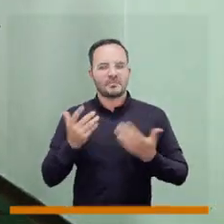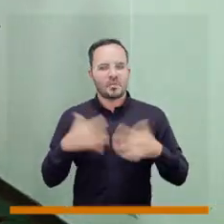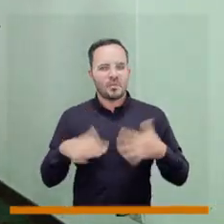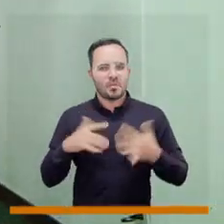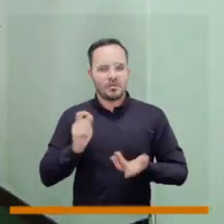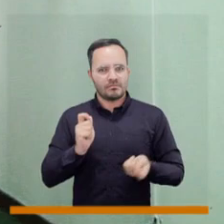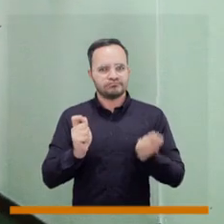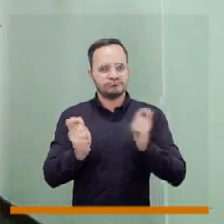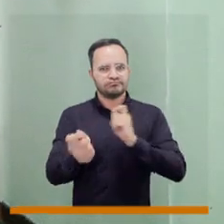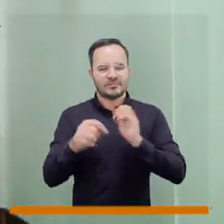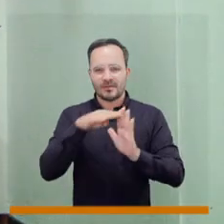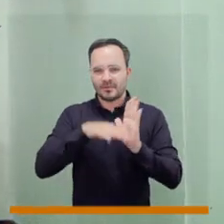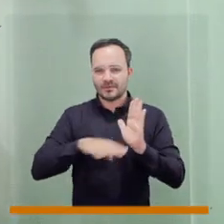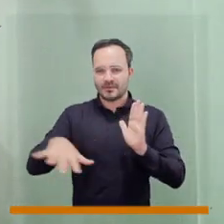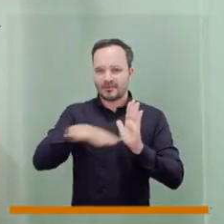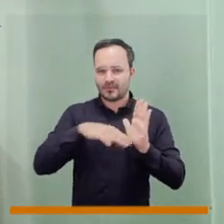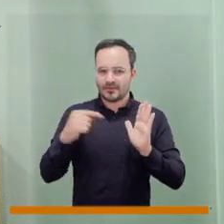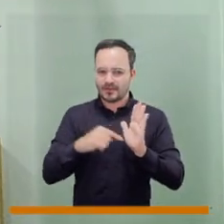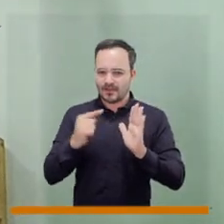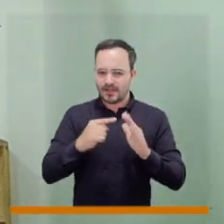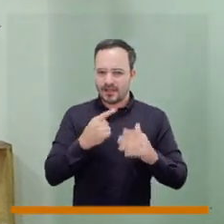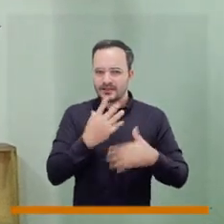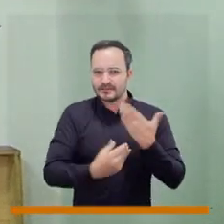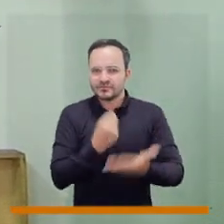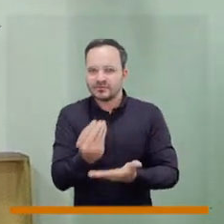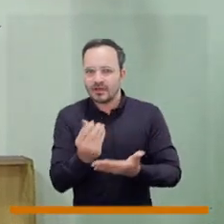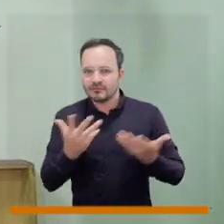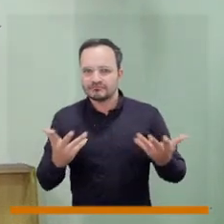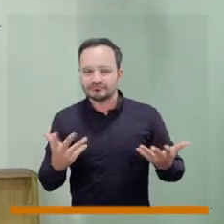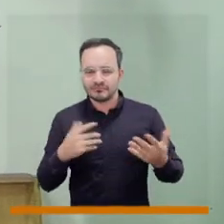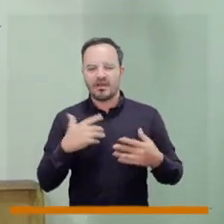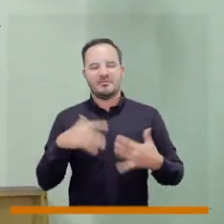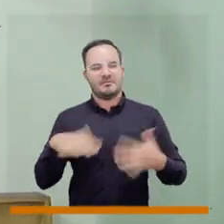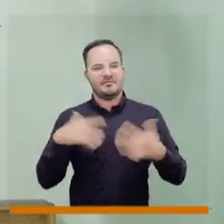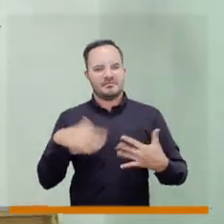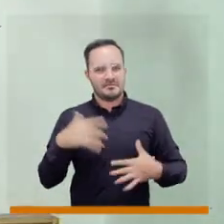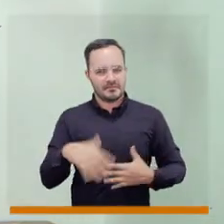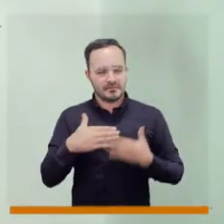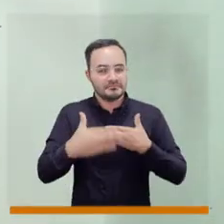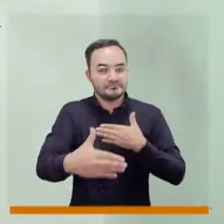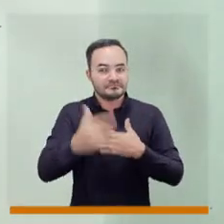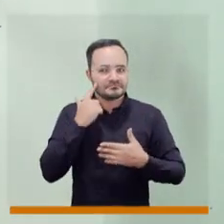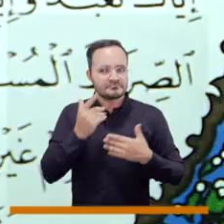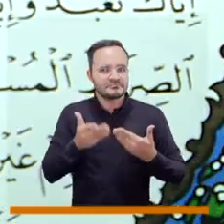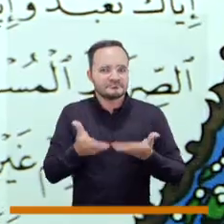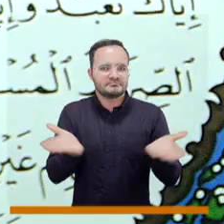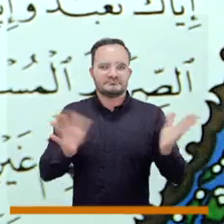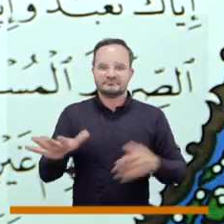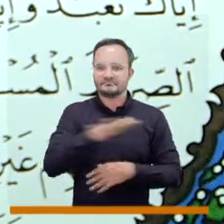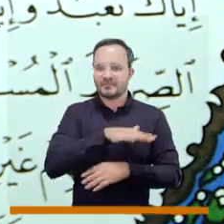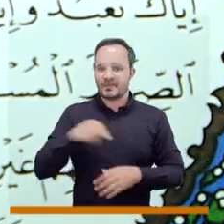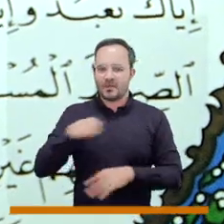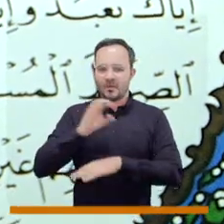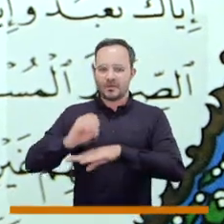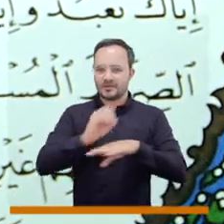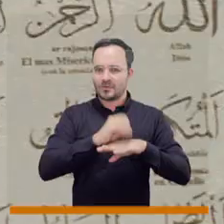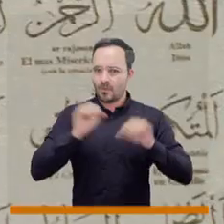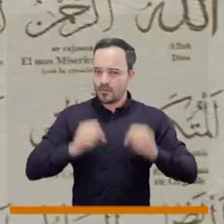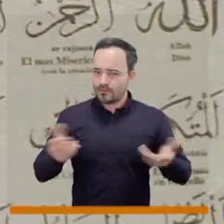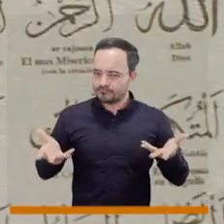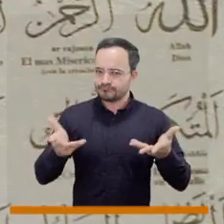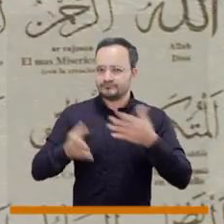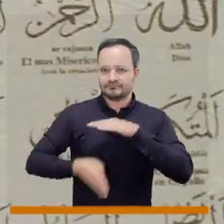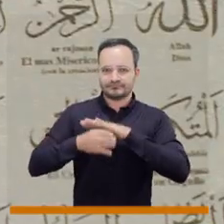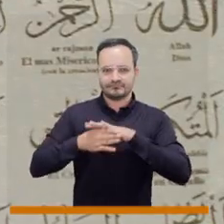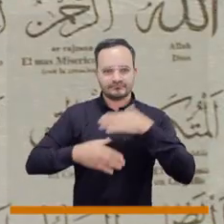fruto de lo que es esta política pública y cómo potencializar estas organizaciones para que sigan haciendo un trabajo